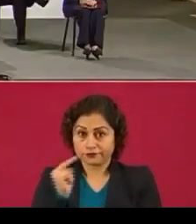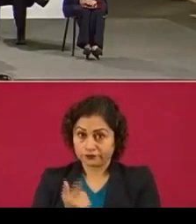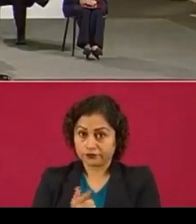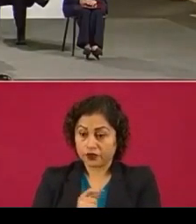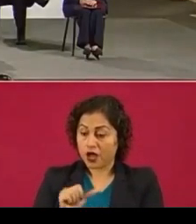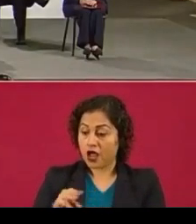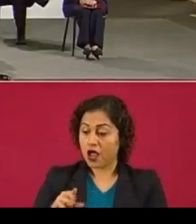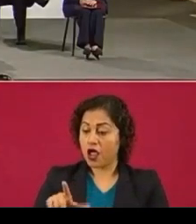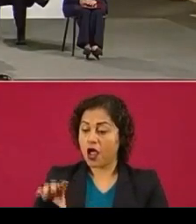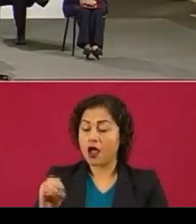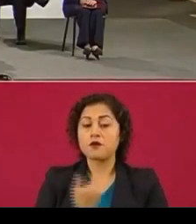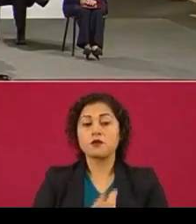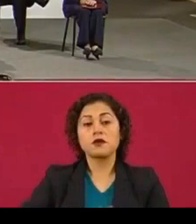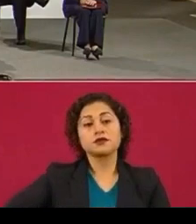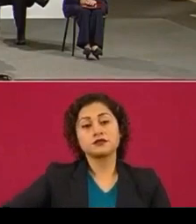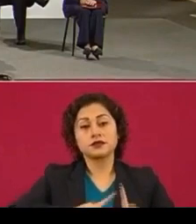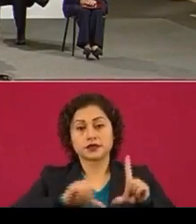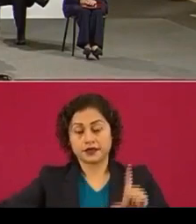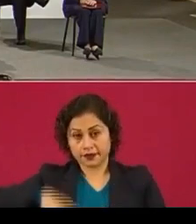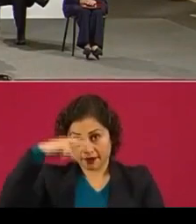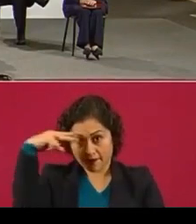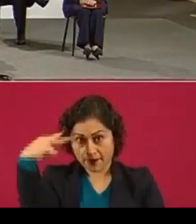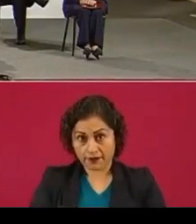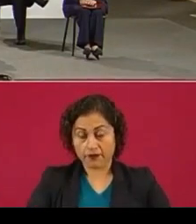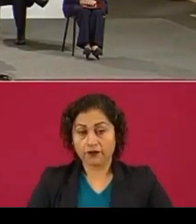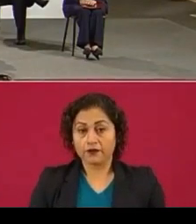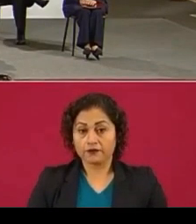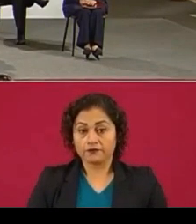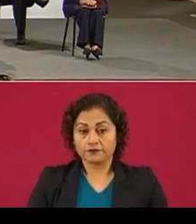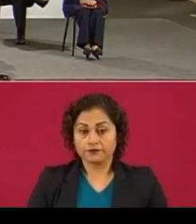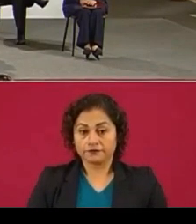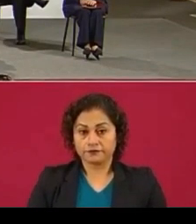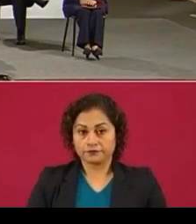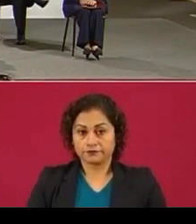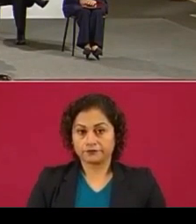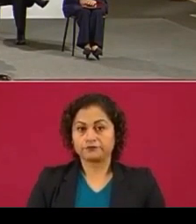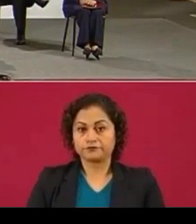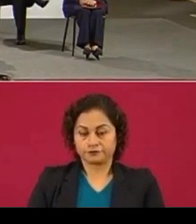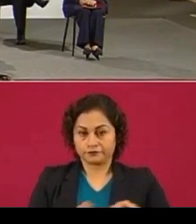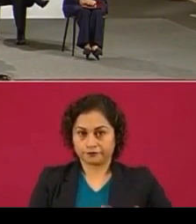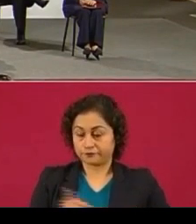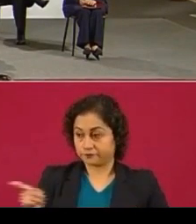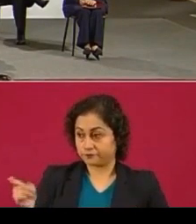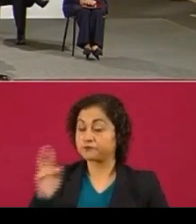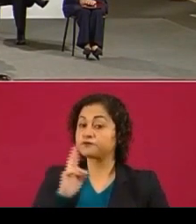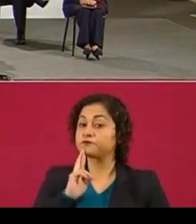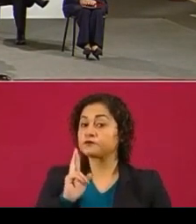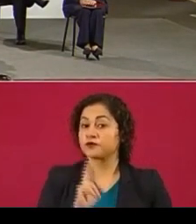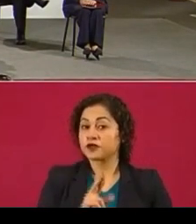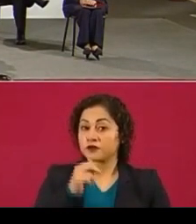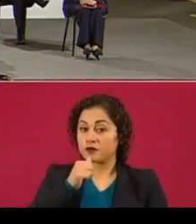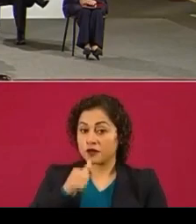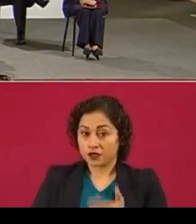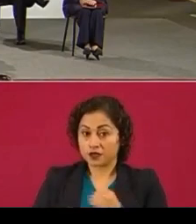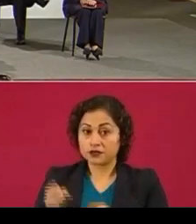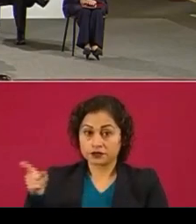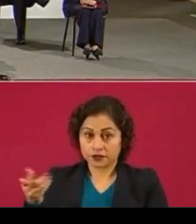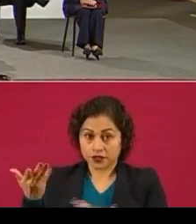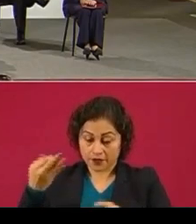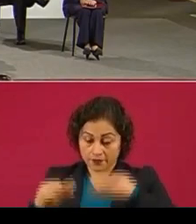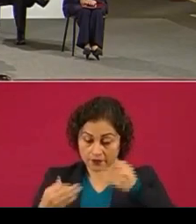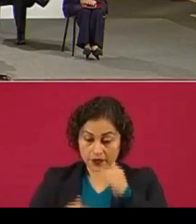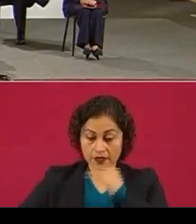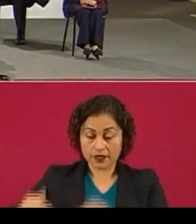presidente constitucional de los Estados Unidos Mexicanos. Y a continuación, la respuesta del ministro Arturo Saldívar Lelo de la